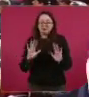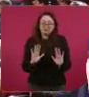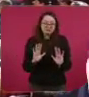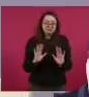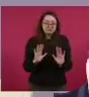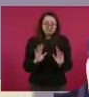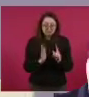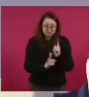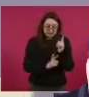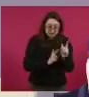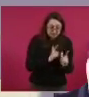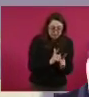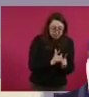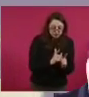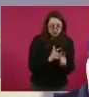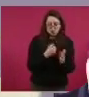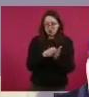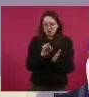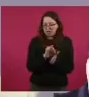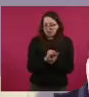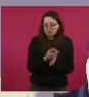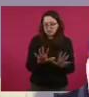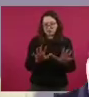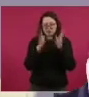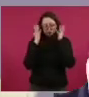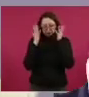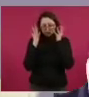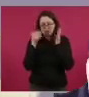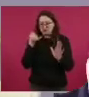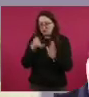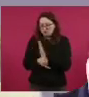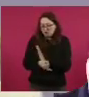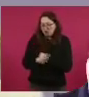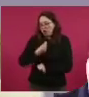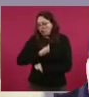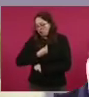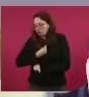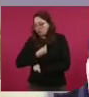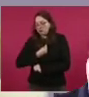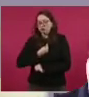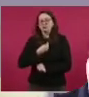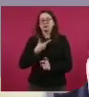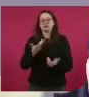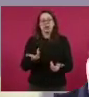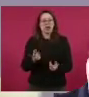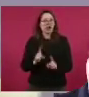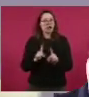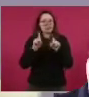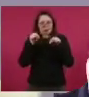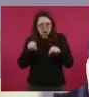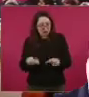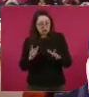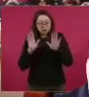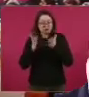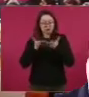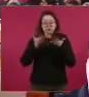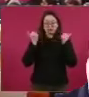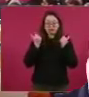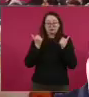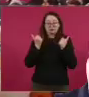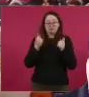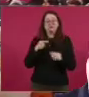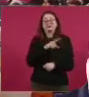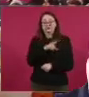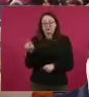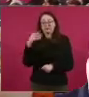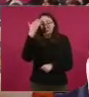Si es despacio, es audaz, es velocidad, es fondo, es resistencia, es arriba, es abajo. También creo que los que